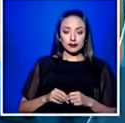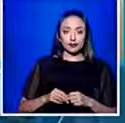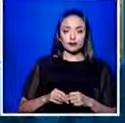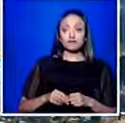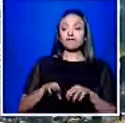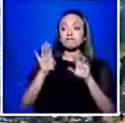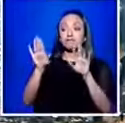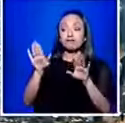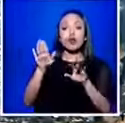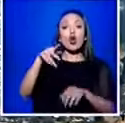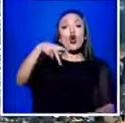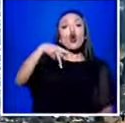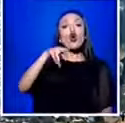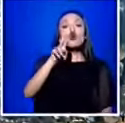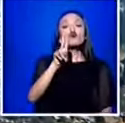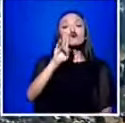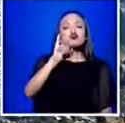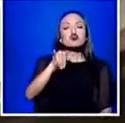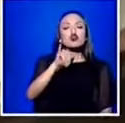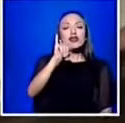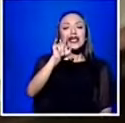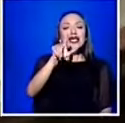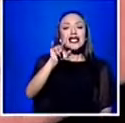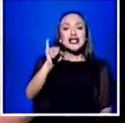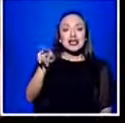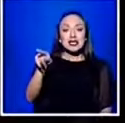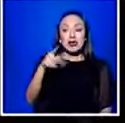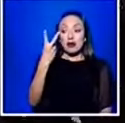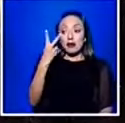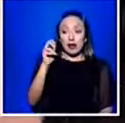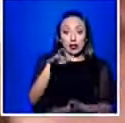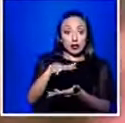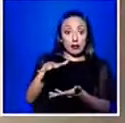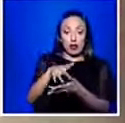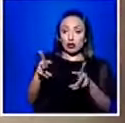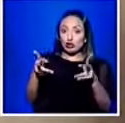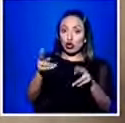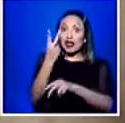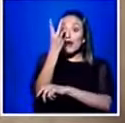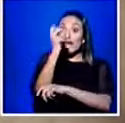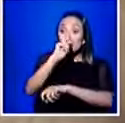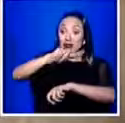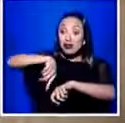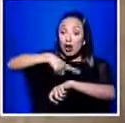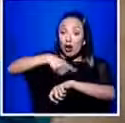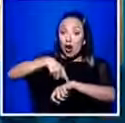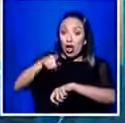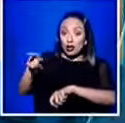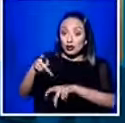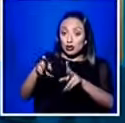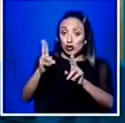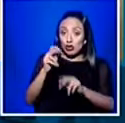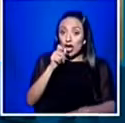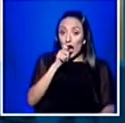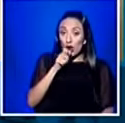En Pujilí se mantienen los racionamientos en al menos 20 barrios y con cortes de hasta 20 horas por día.